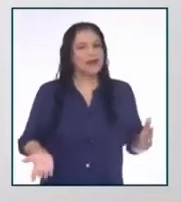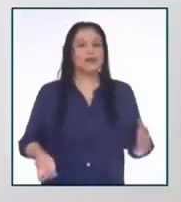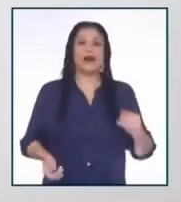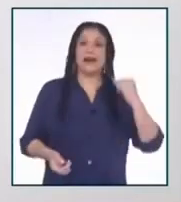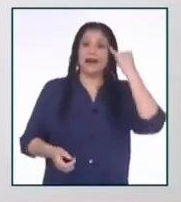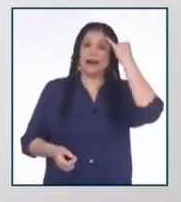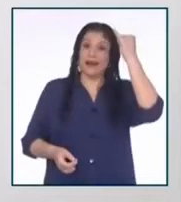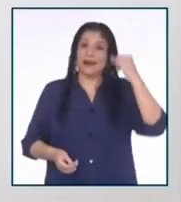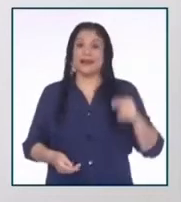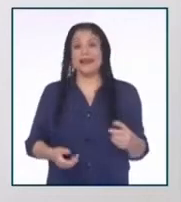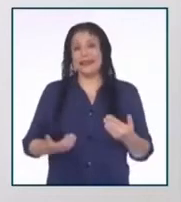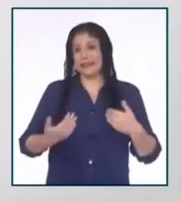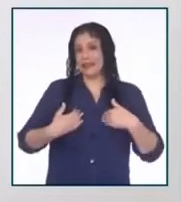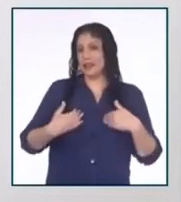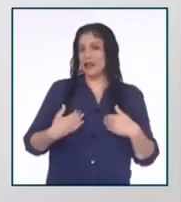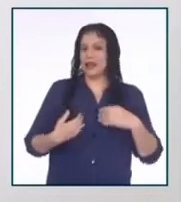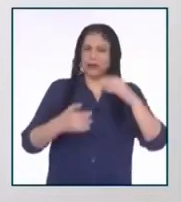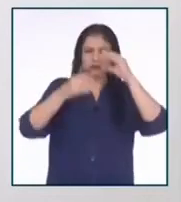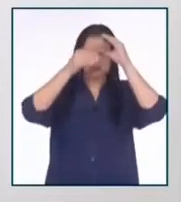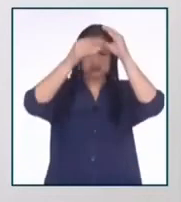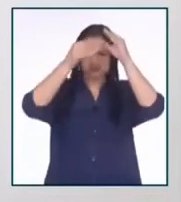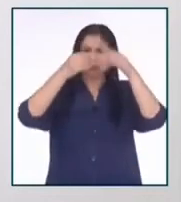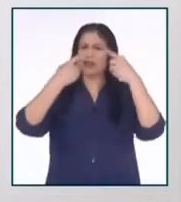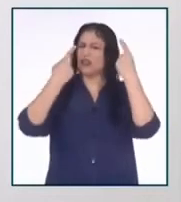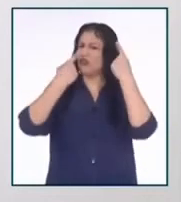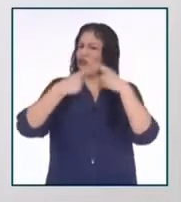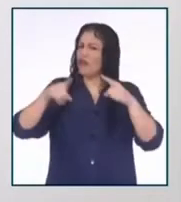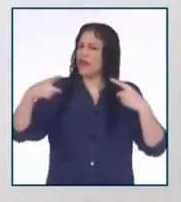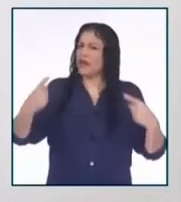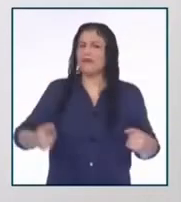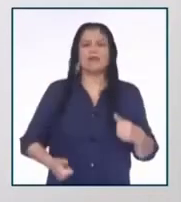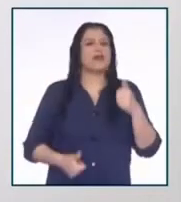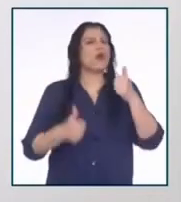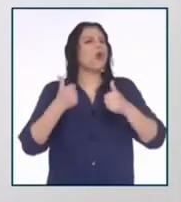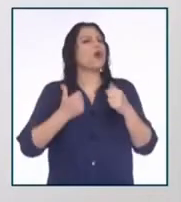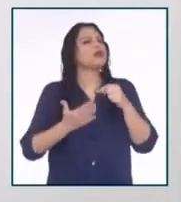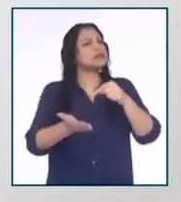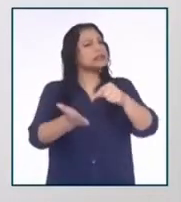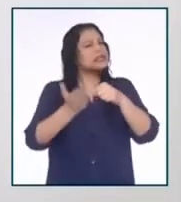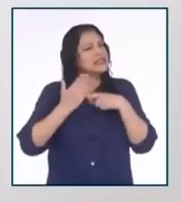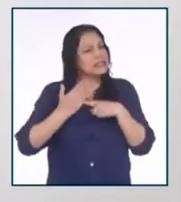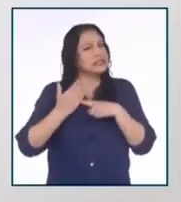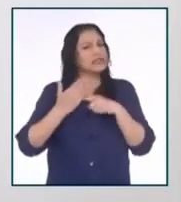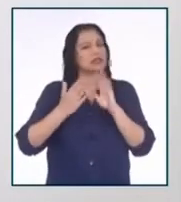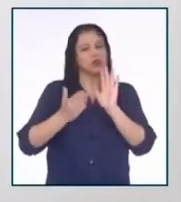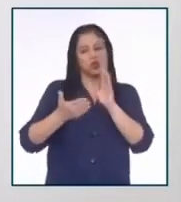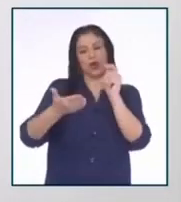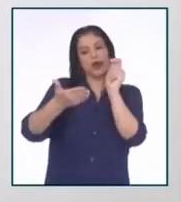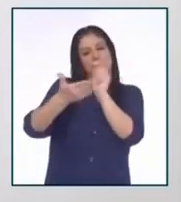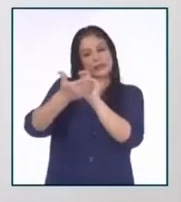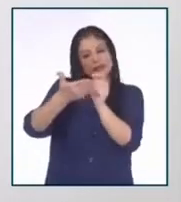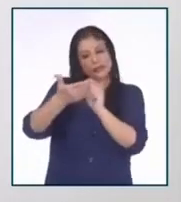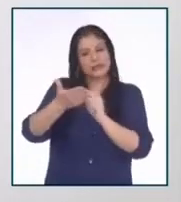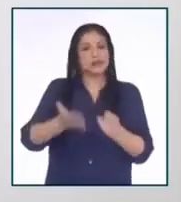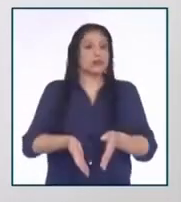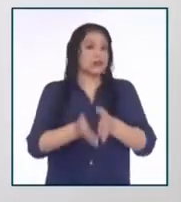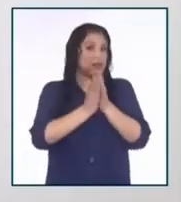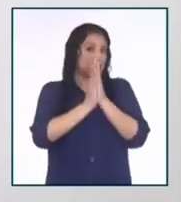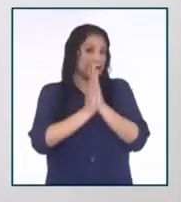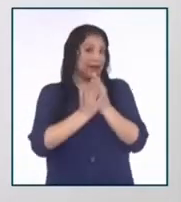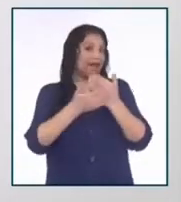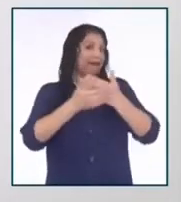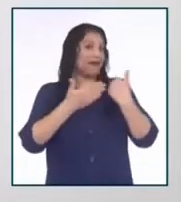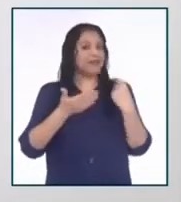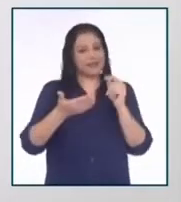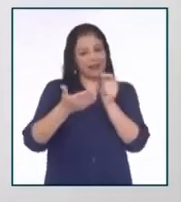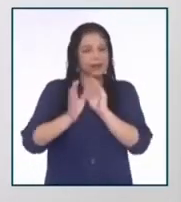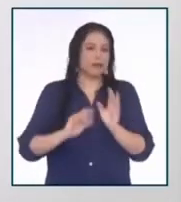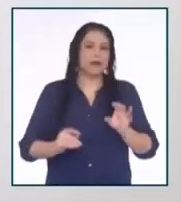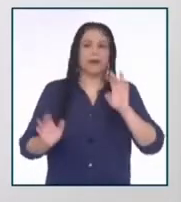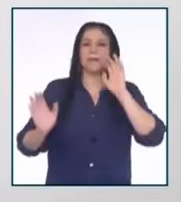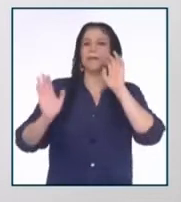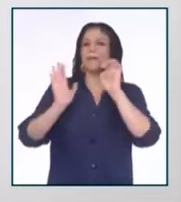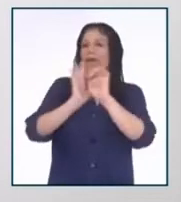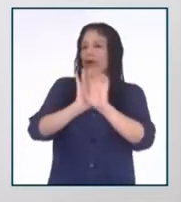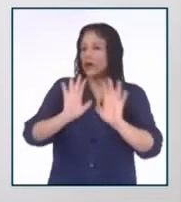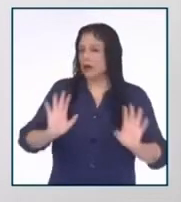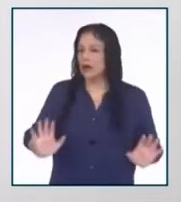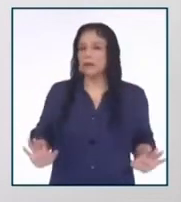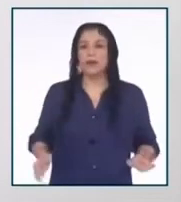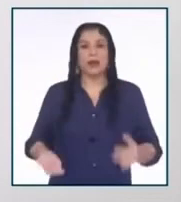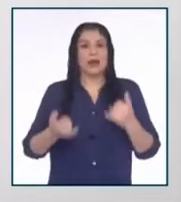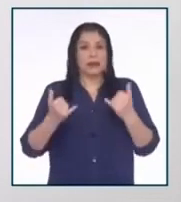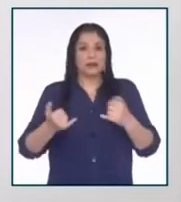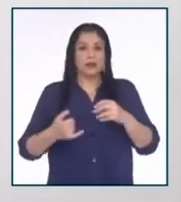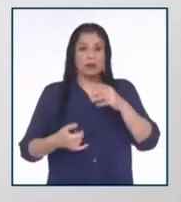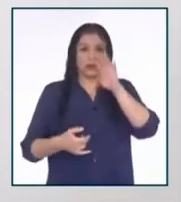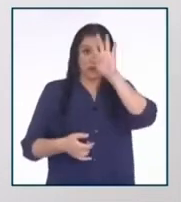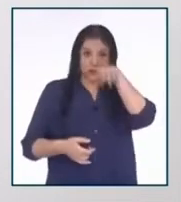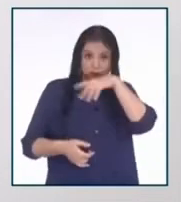La idea es que tengas conocimiento sobre cuál es la exigencia en el texto que te piden escribir. Por ejemplo, dentro de